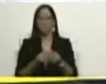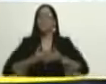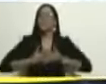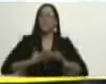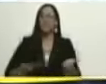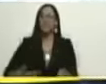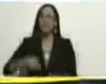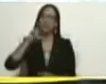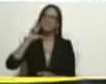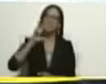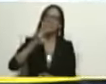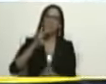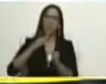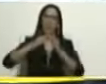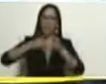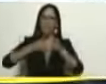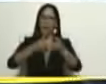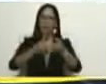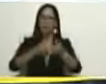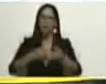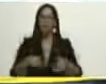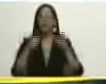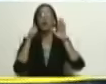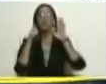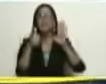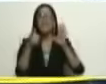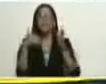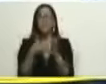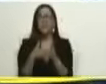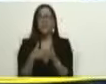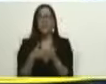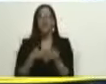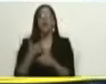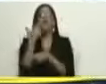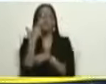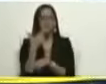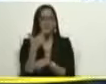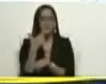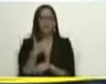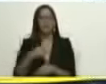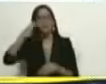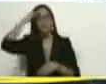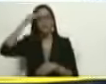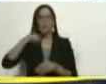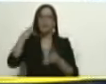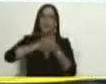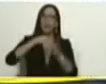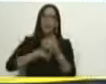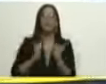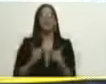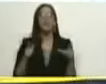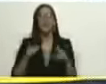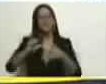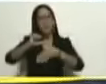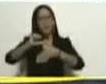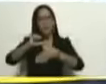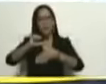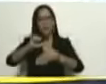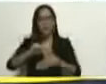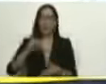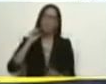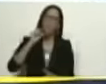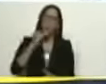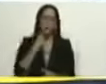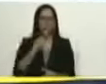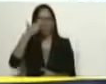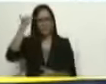tres buques con 6.000 fusiles y soldados para ir a combatir por la libertad de Sudamérica. Poco se dice de